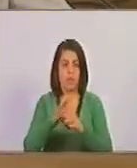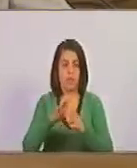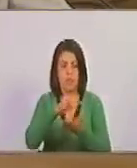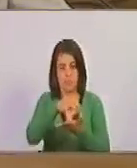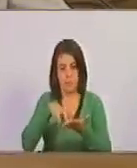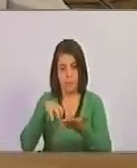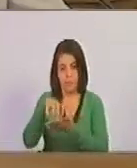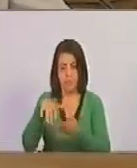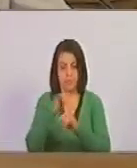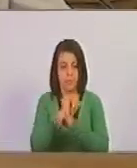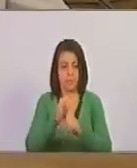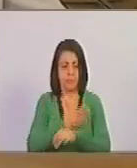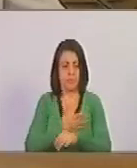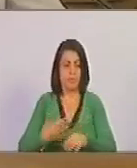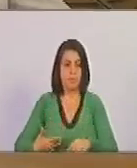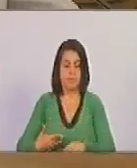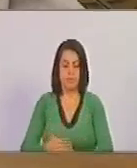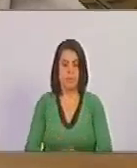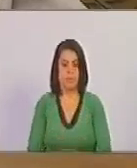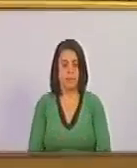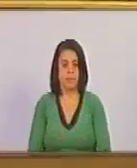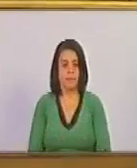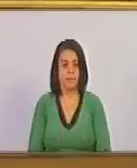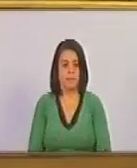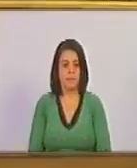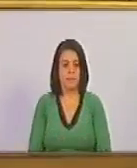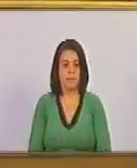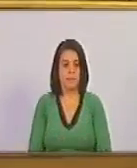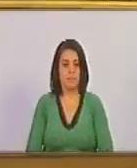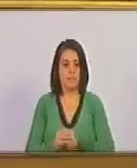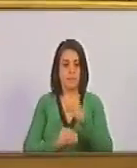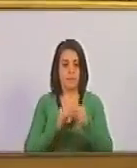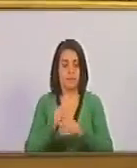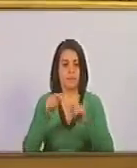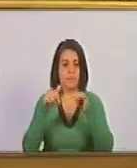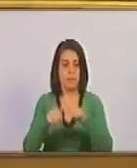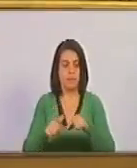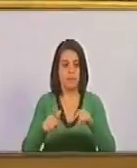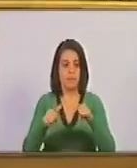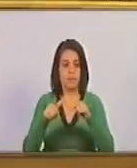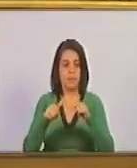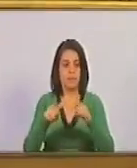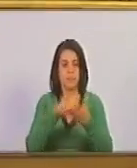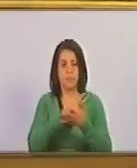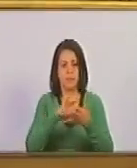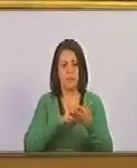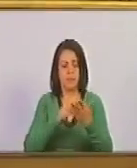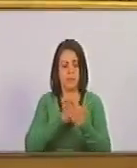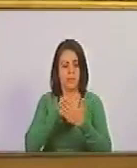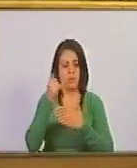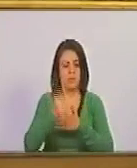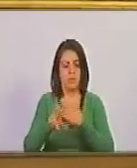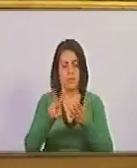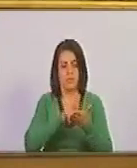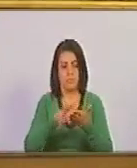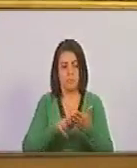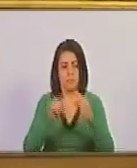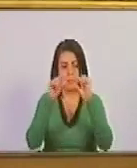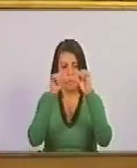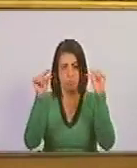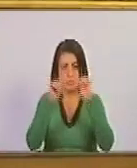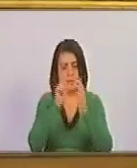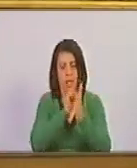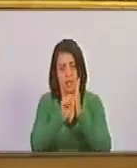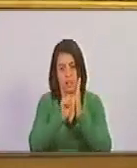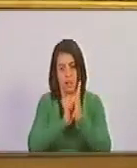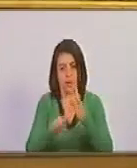agrícolas. Esto, ciudadano presidente. Gracias, su secretaria. Por favor, sirve a hacer lectura al proyecto de ley, artículo por